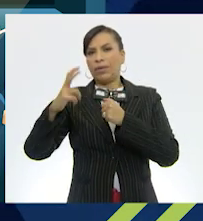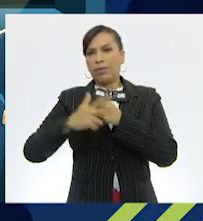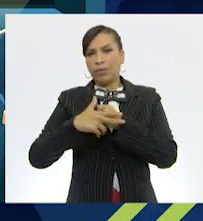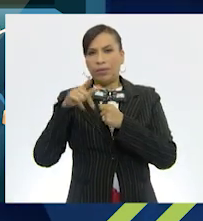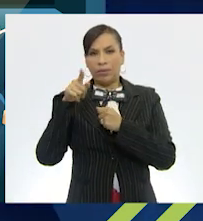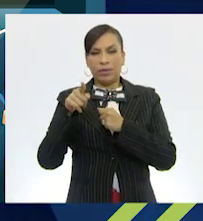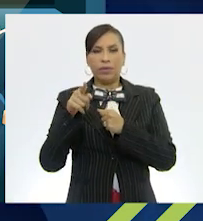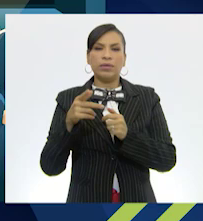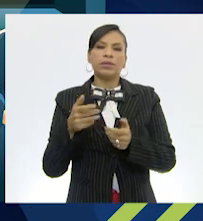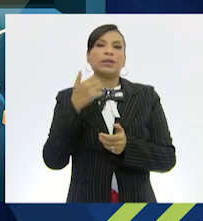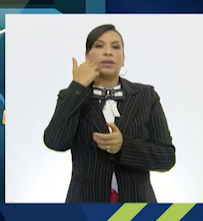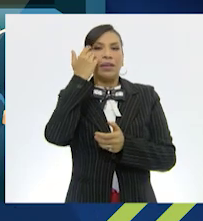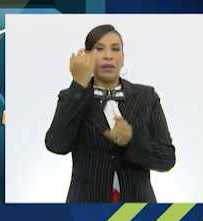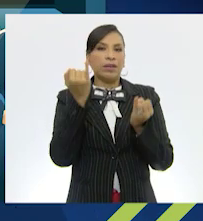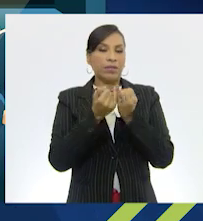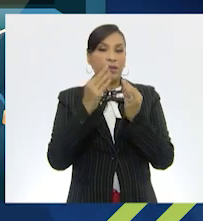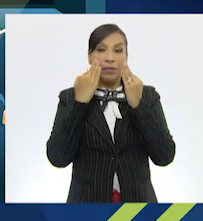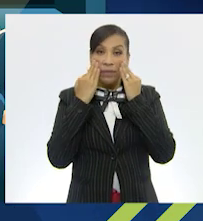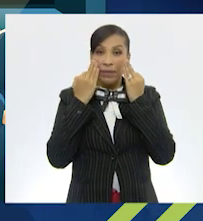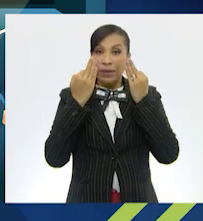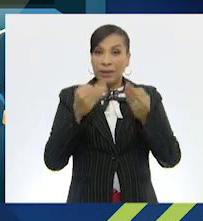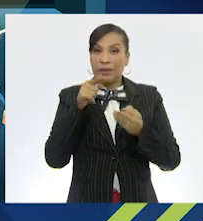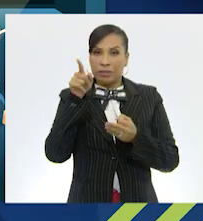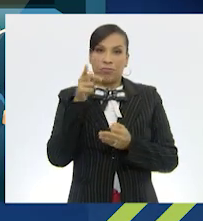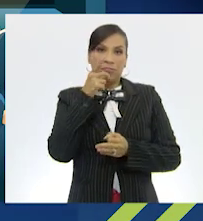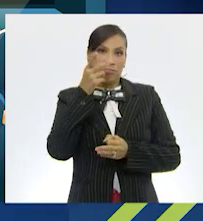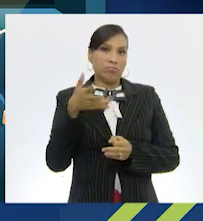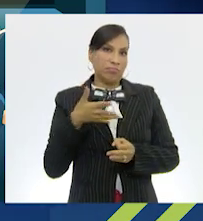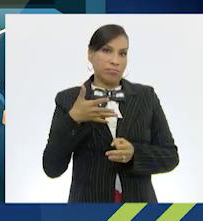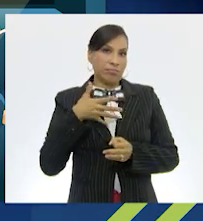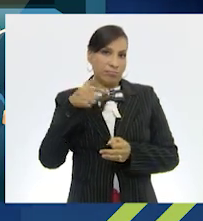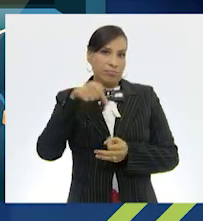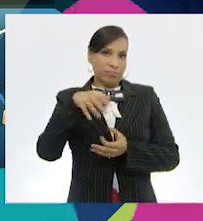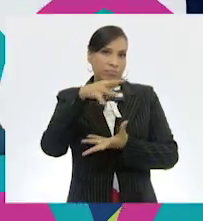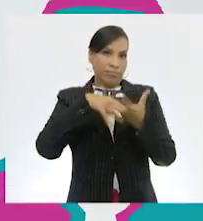que tratan de constatar lo que él dice.